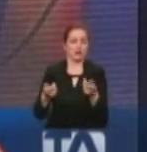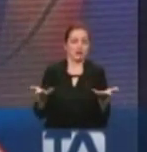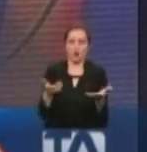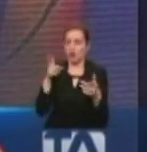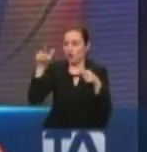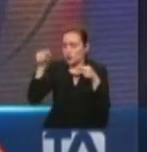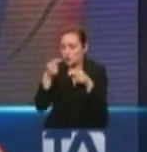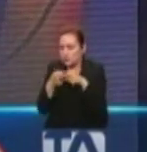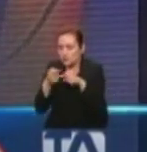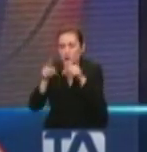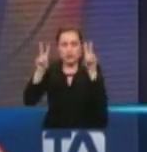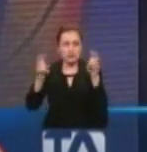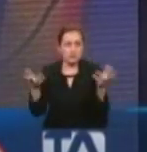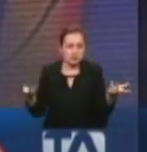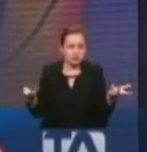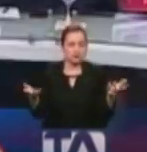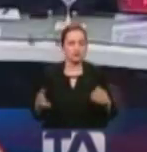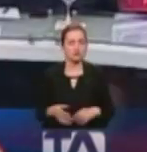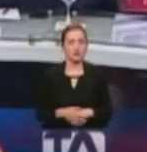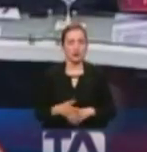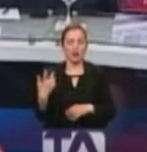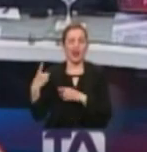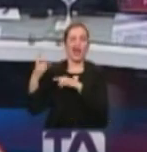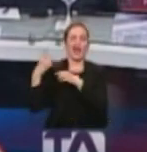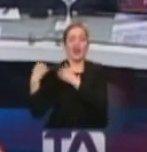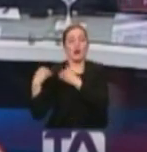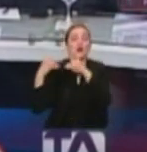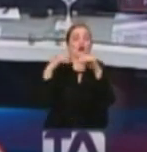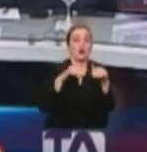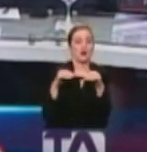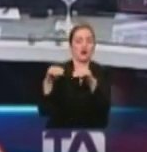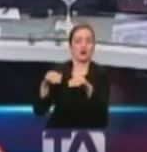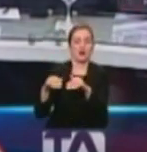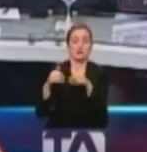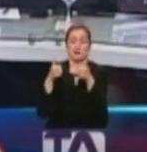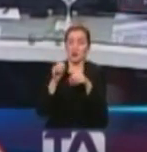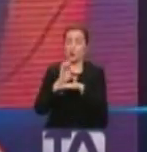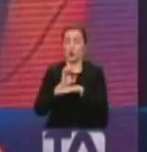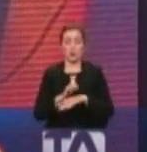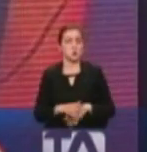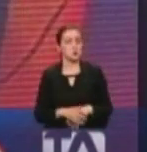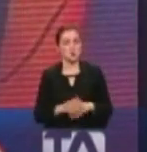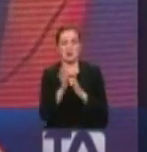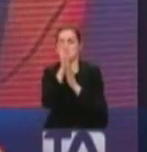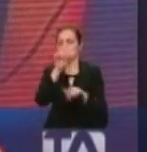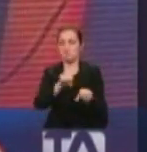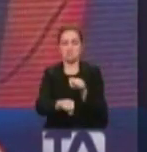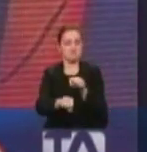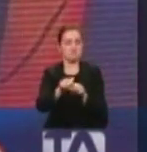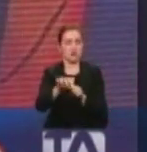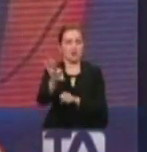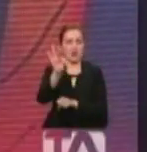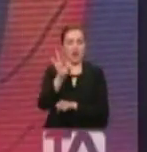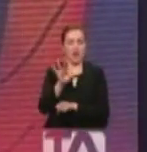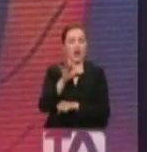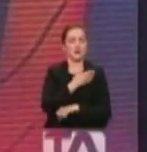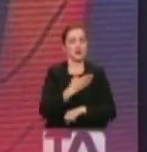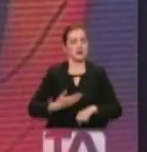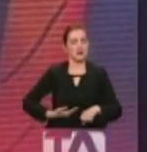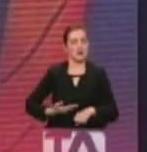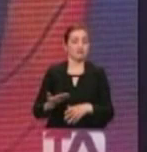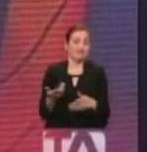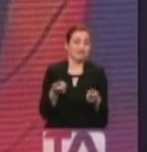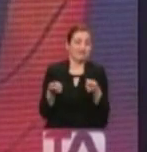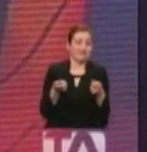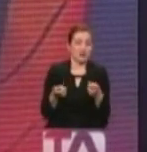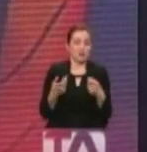líneas de gobierno y, por lo tanto, las delega. Creo que esto no le hace bien al país. Es decir, saber que se elige un presidente de la República